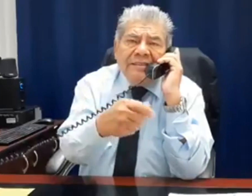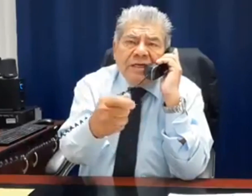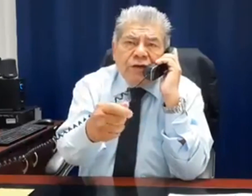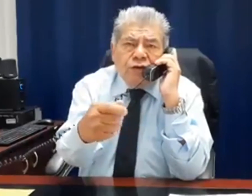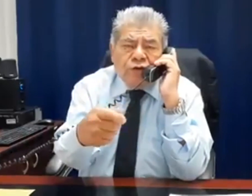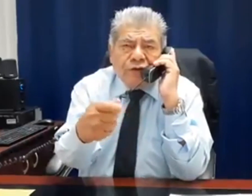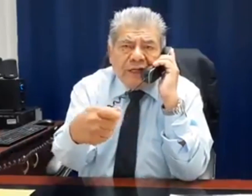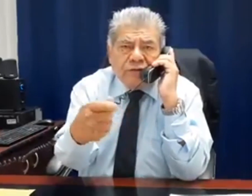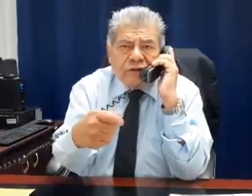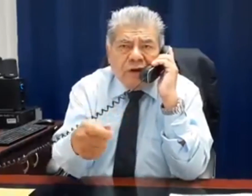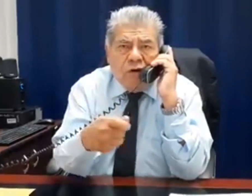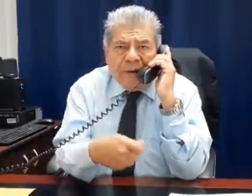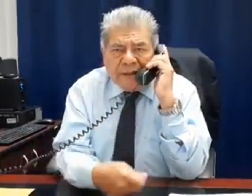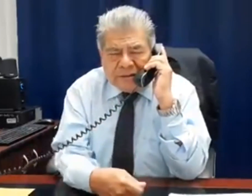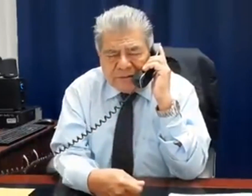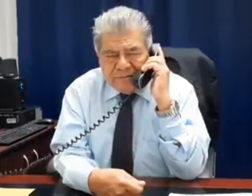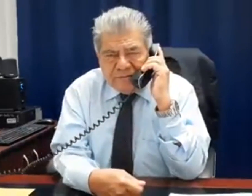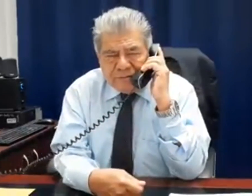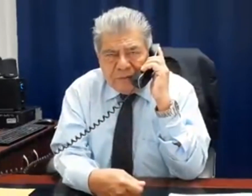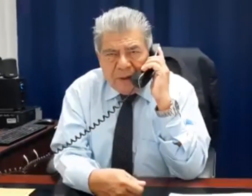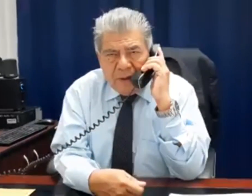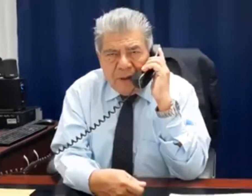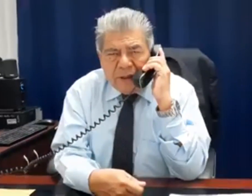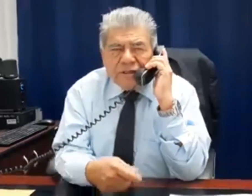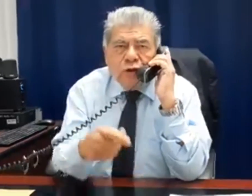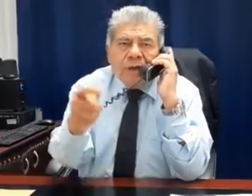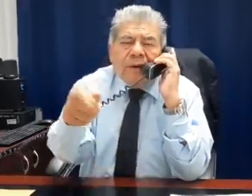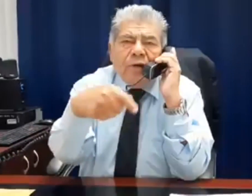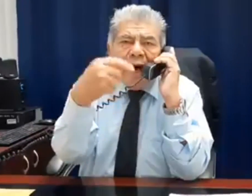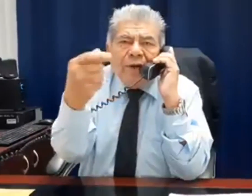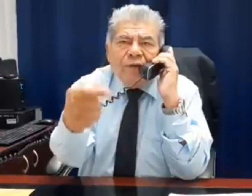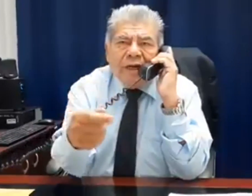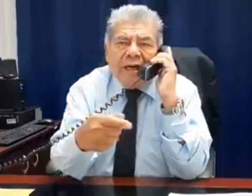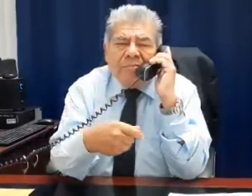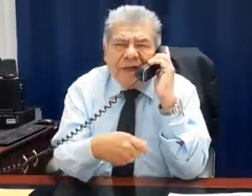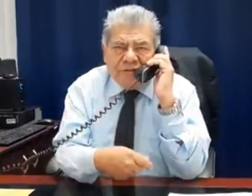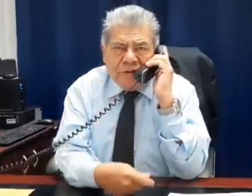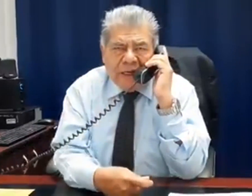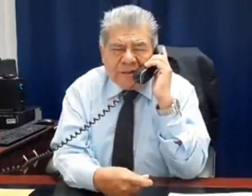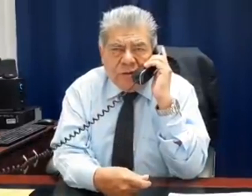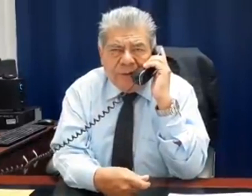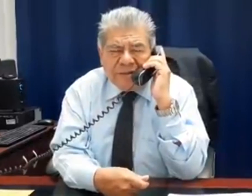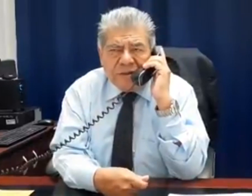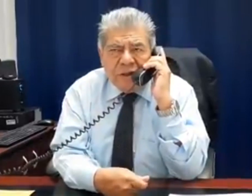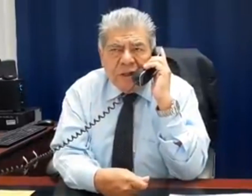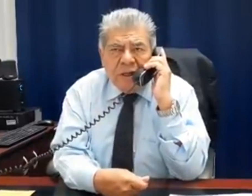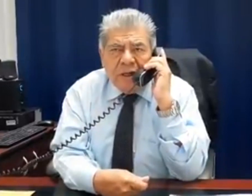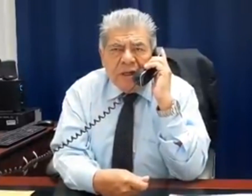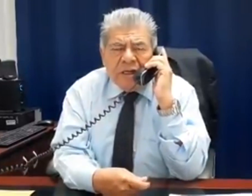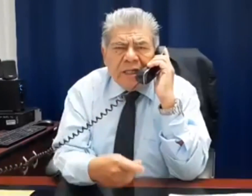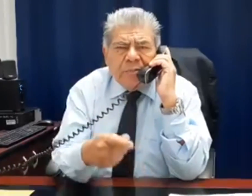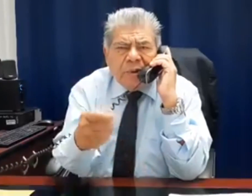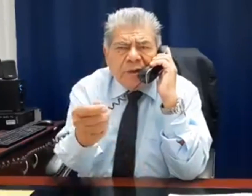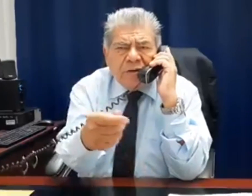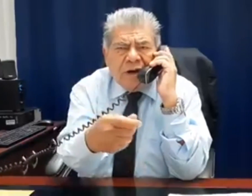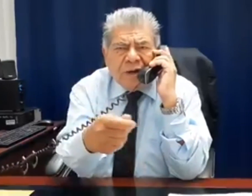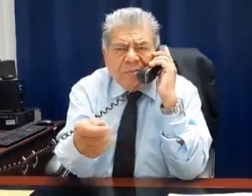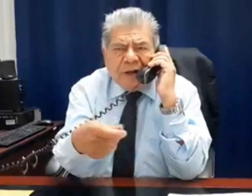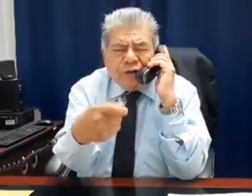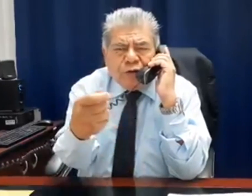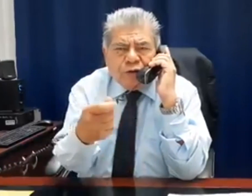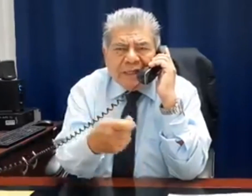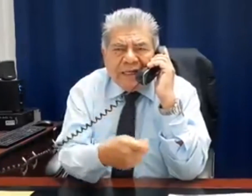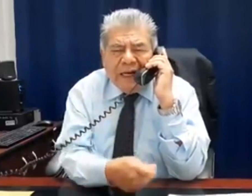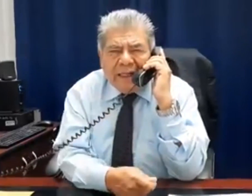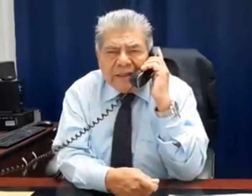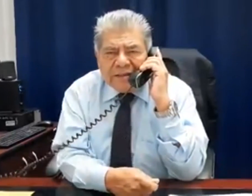e hicieron contratos de obras que sobrevaluaron el precio de las obras y que después vino el